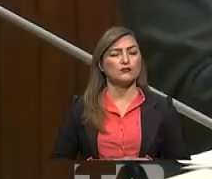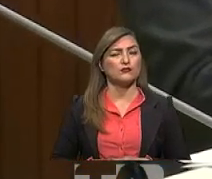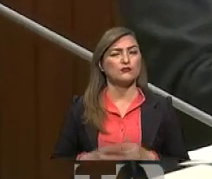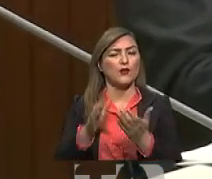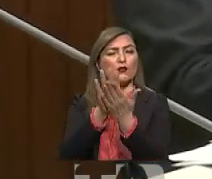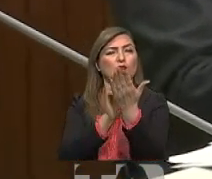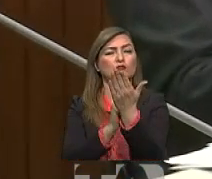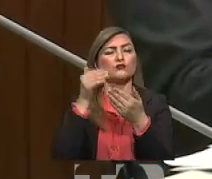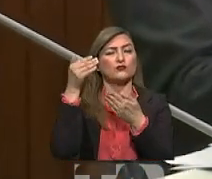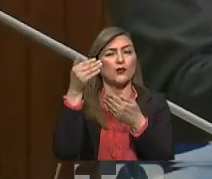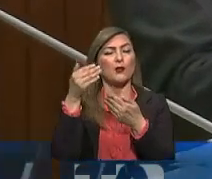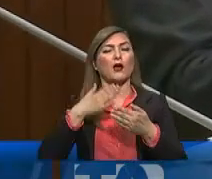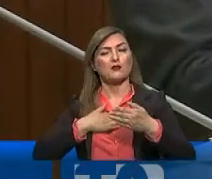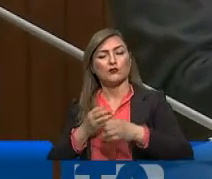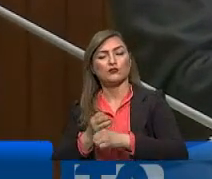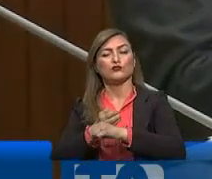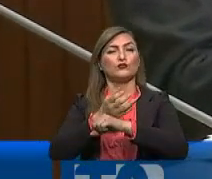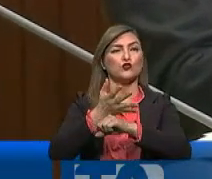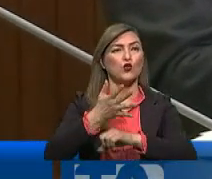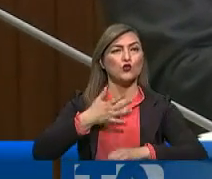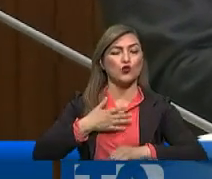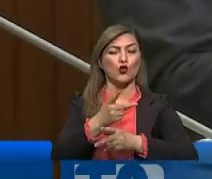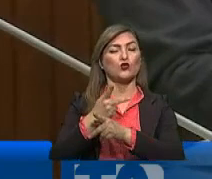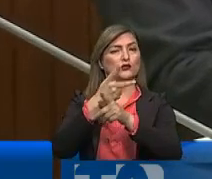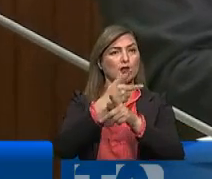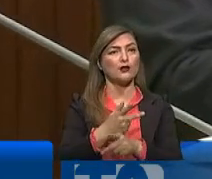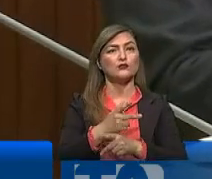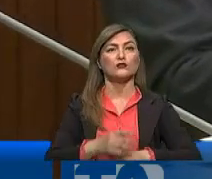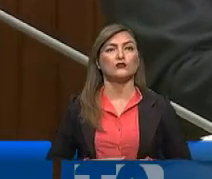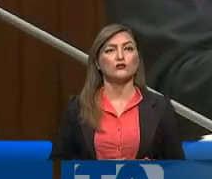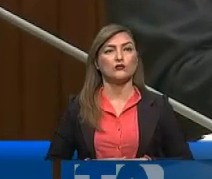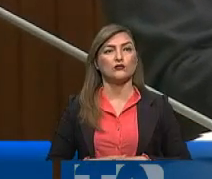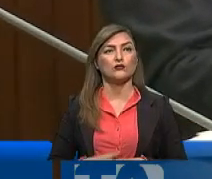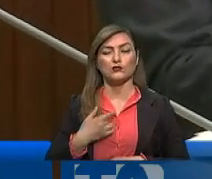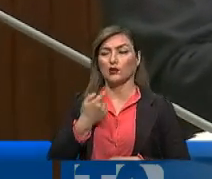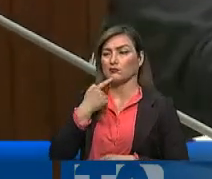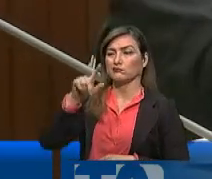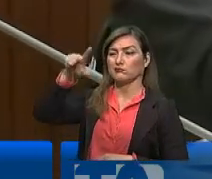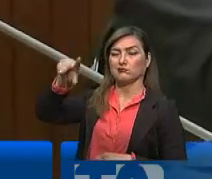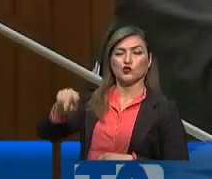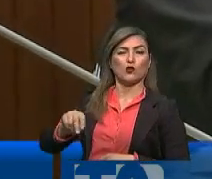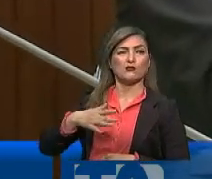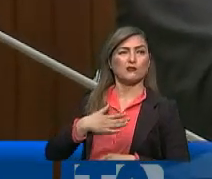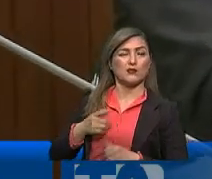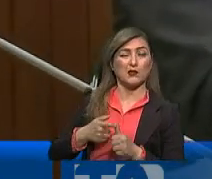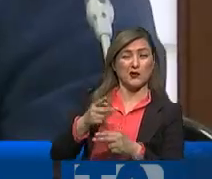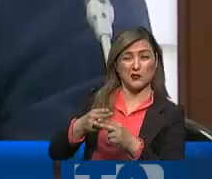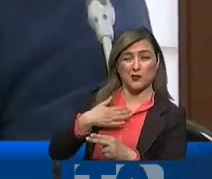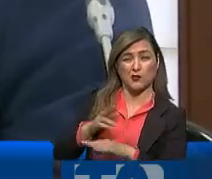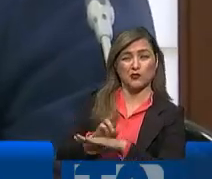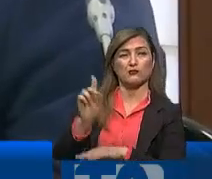proyecto político en el que me sugerirían a mí como concejal. Yo rotundamente me negué a que se utilice primero mi